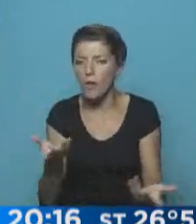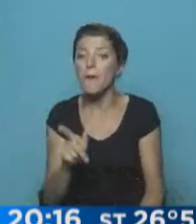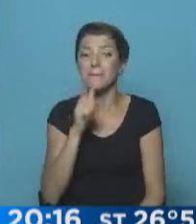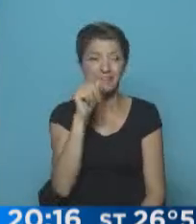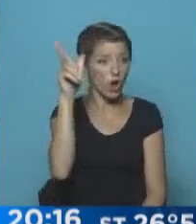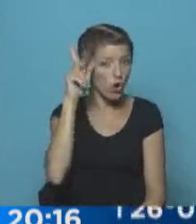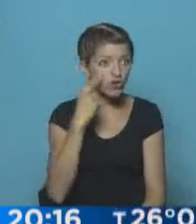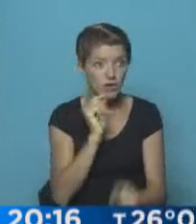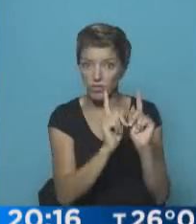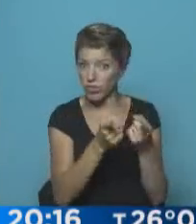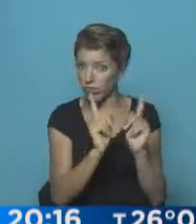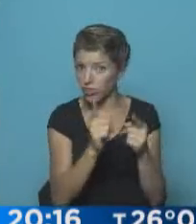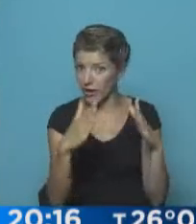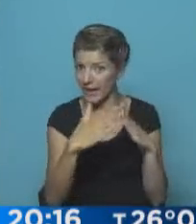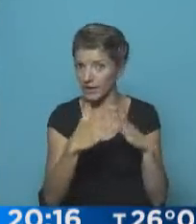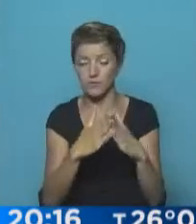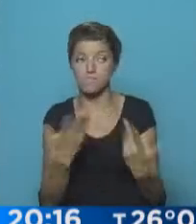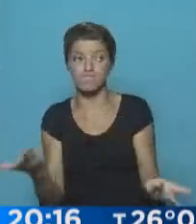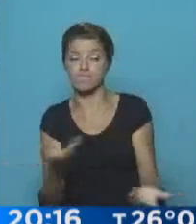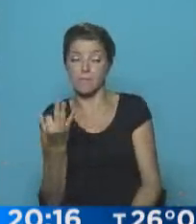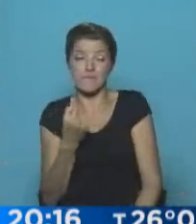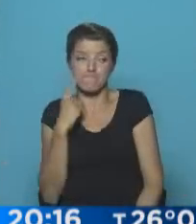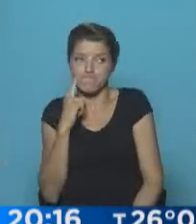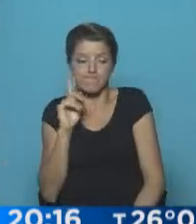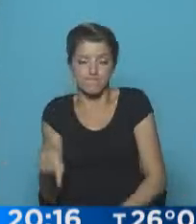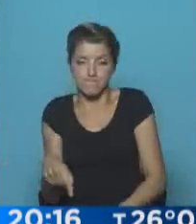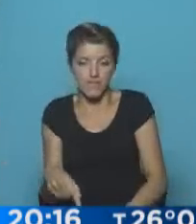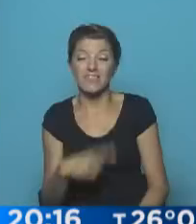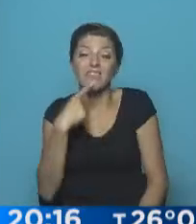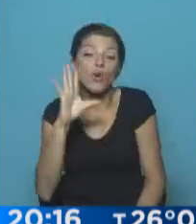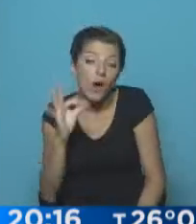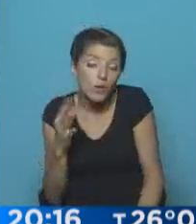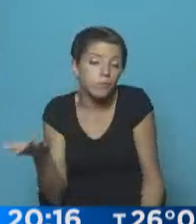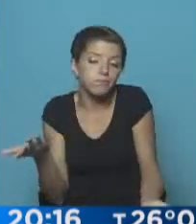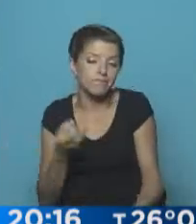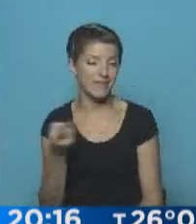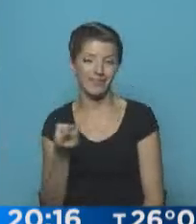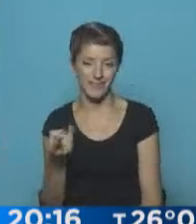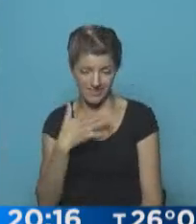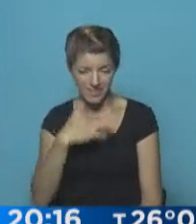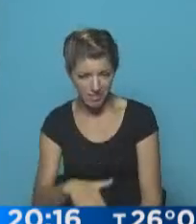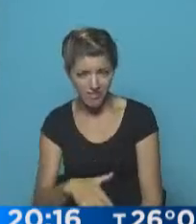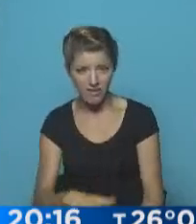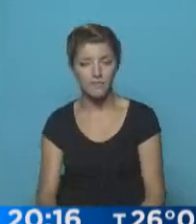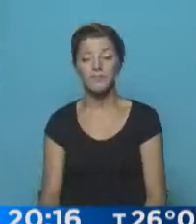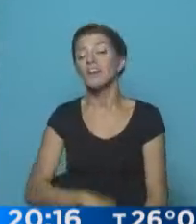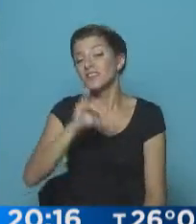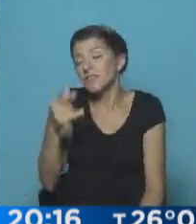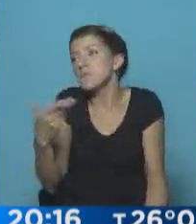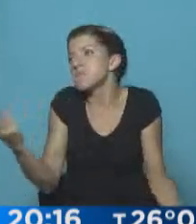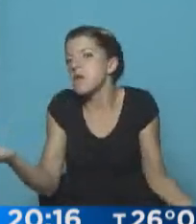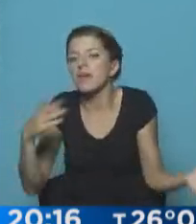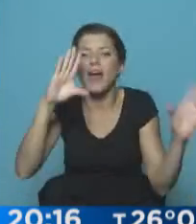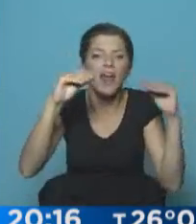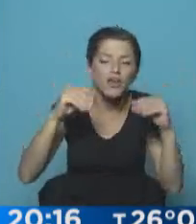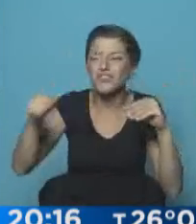8 días ahí. No, sinceramente no sé. Si le digo una cosa le miento, ¿me entiendes? Sí, de noche por ahí los perros hacen